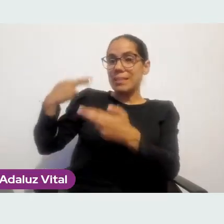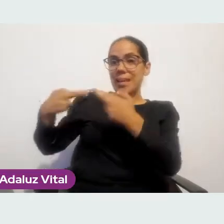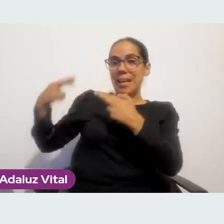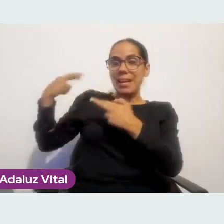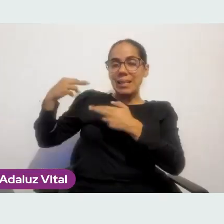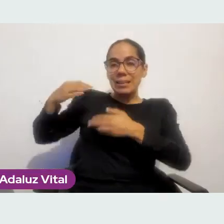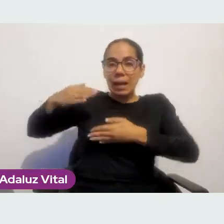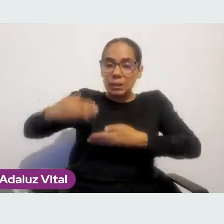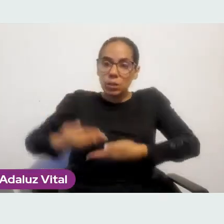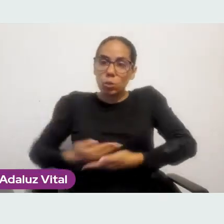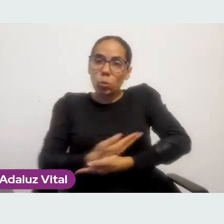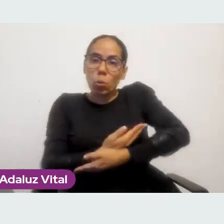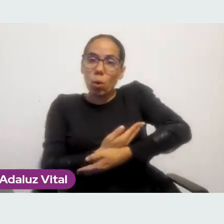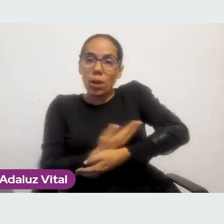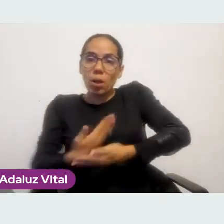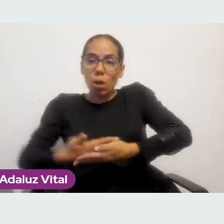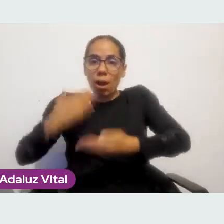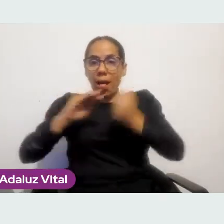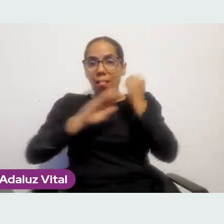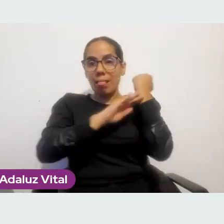fetal.